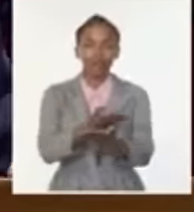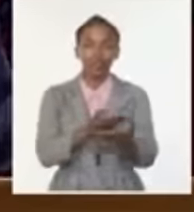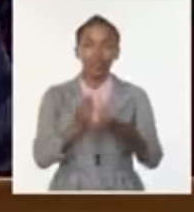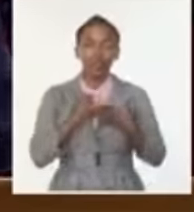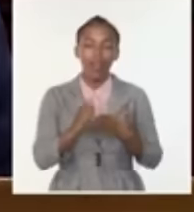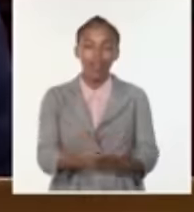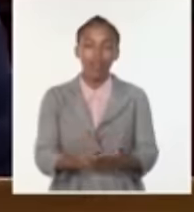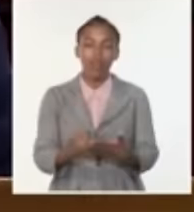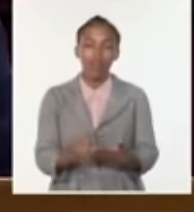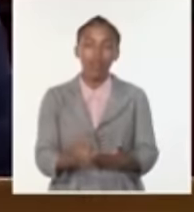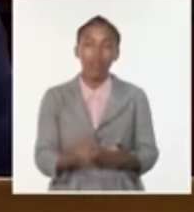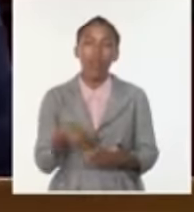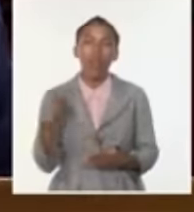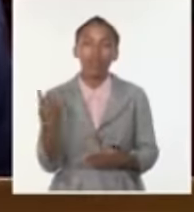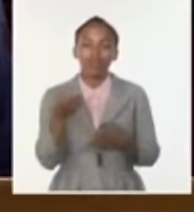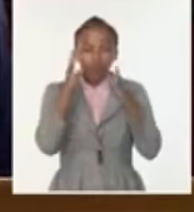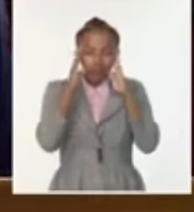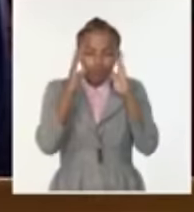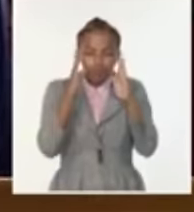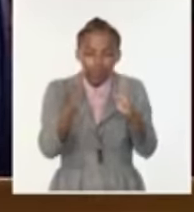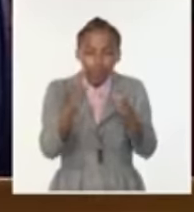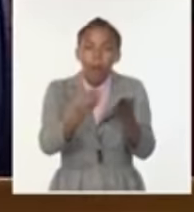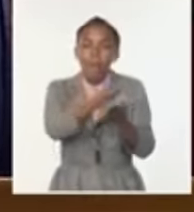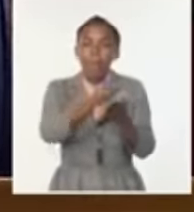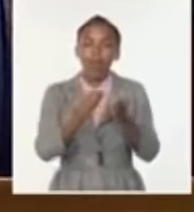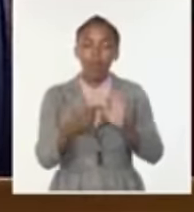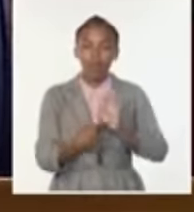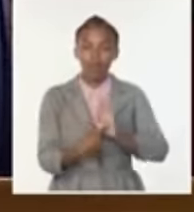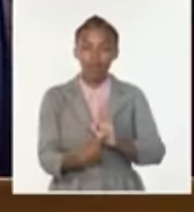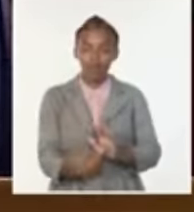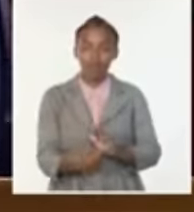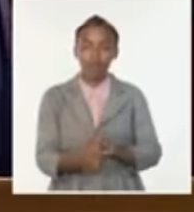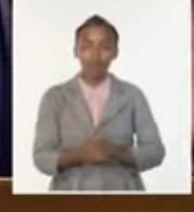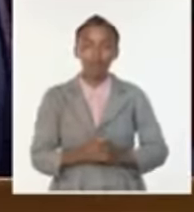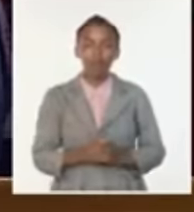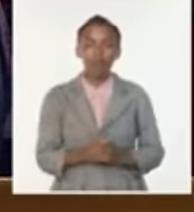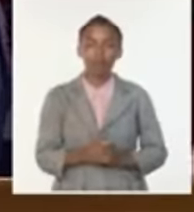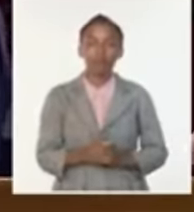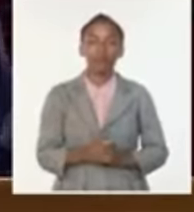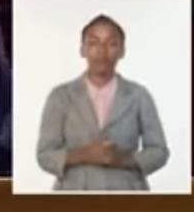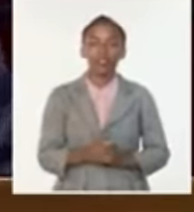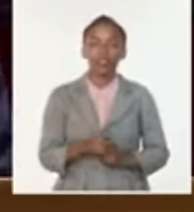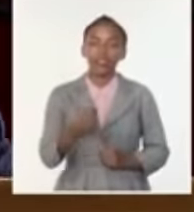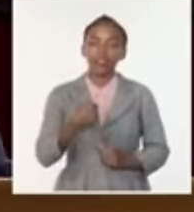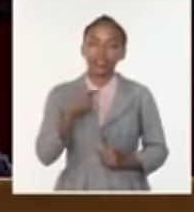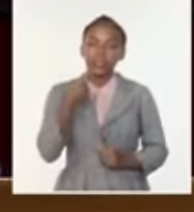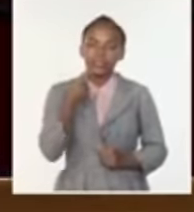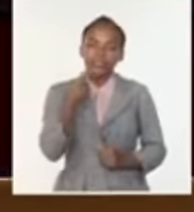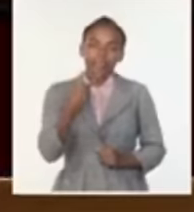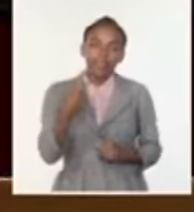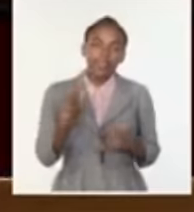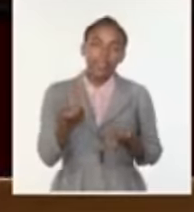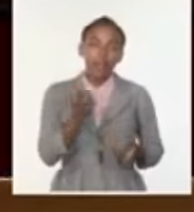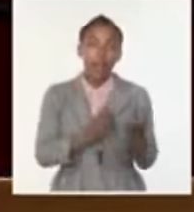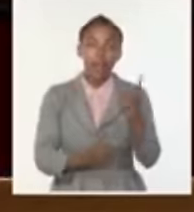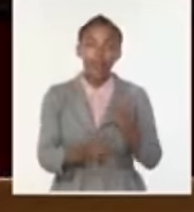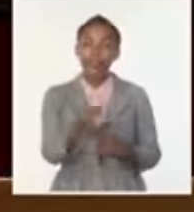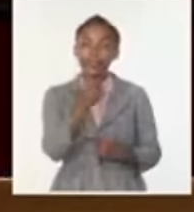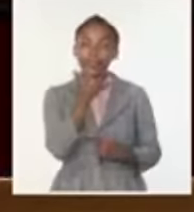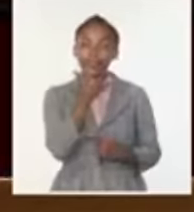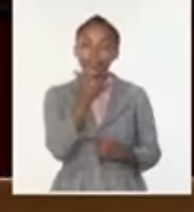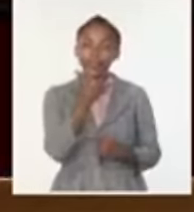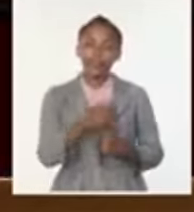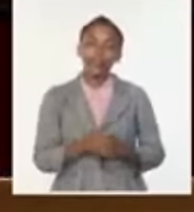Entonces, en eso hemos estado trabajando y conduciendo este proceso. Yo les hablé de una de las distorsiones. Tenemos